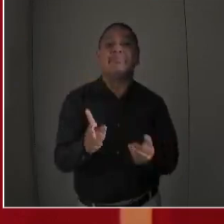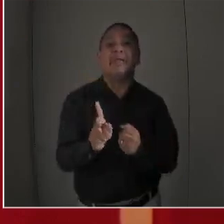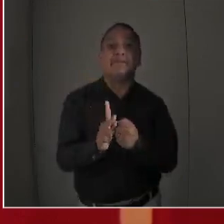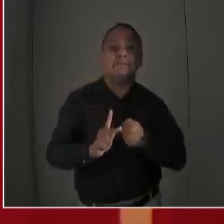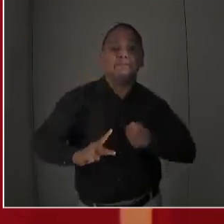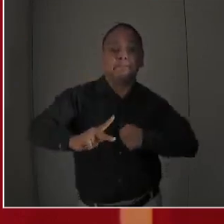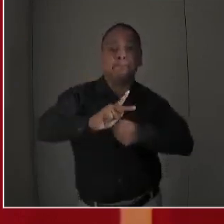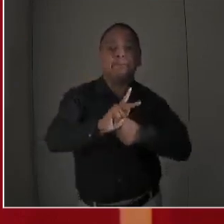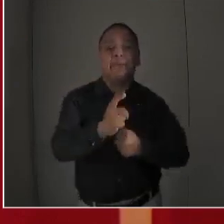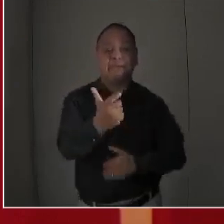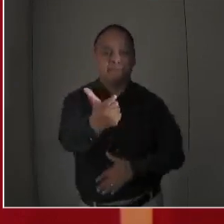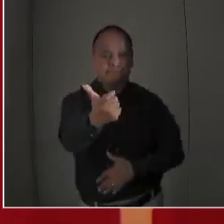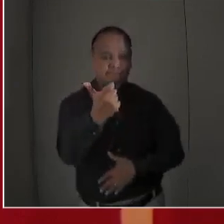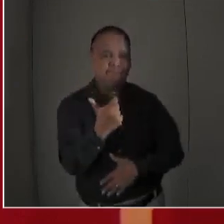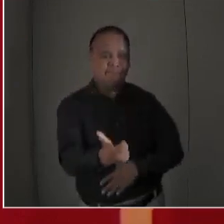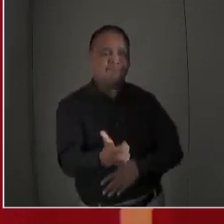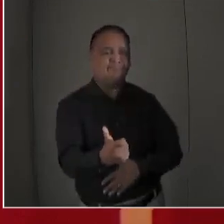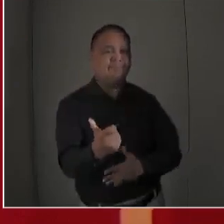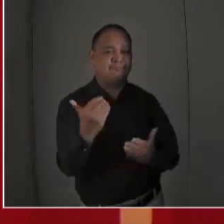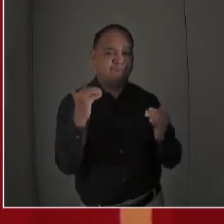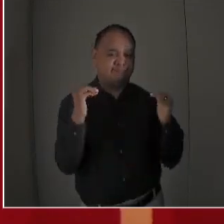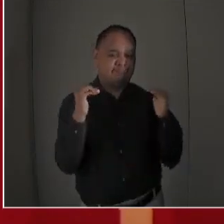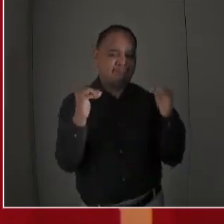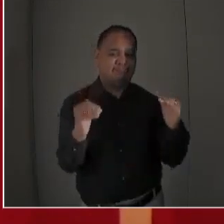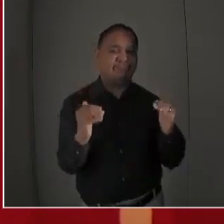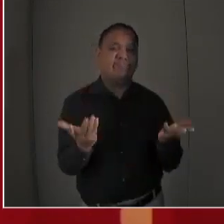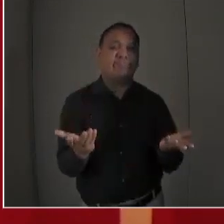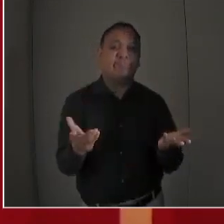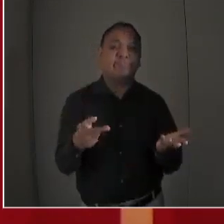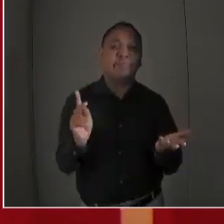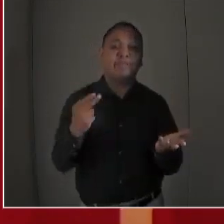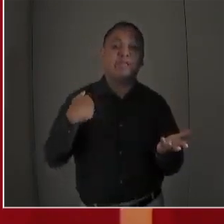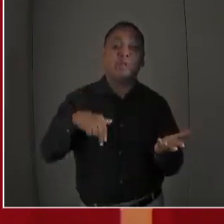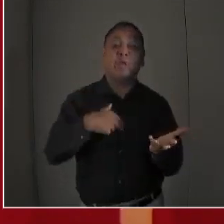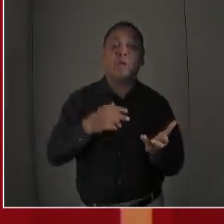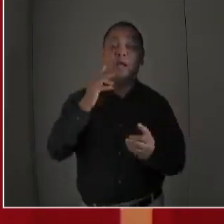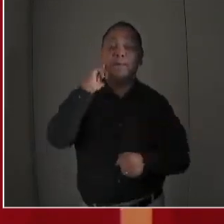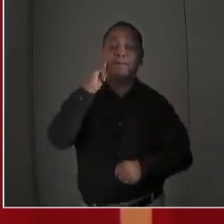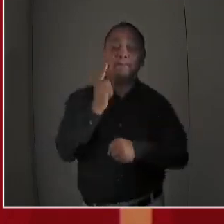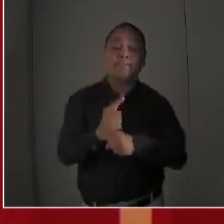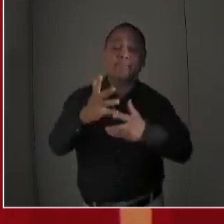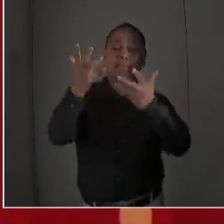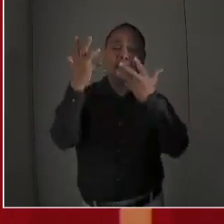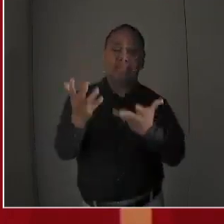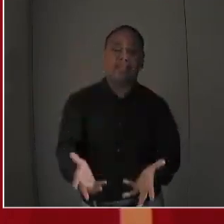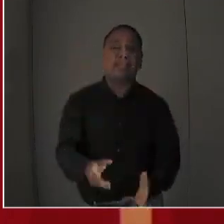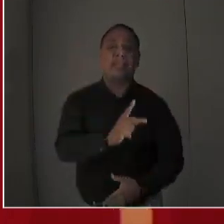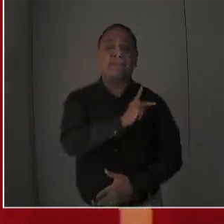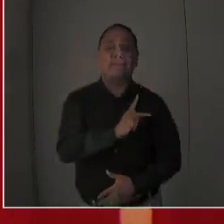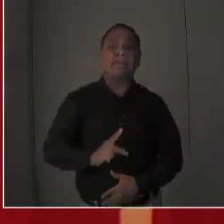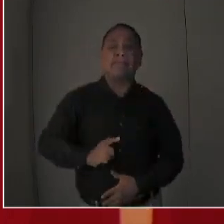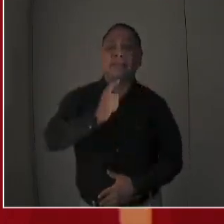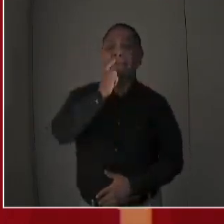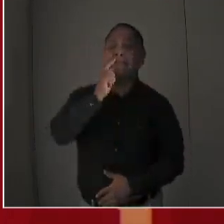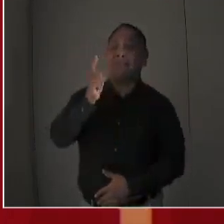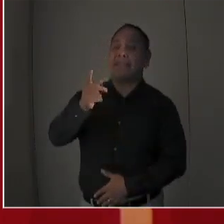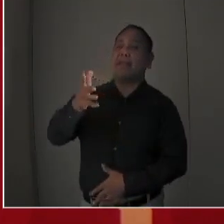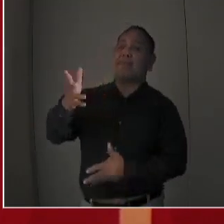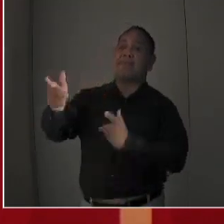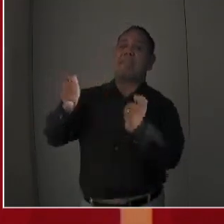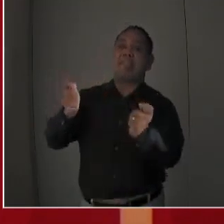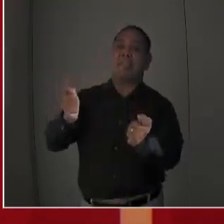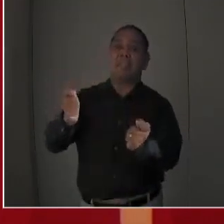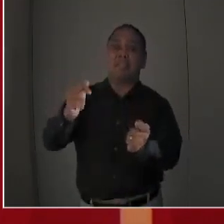de salarios de hambre. Porque cuando llegamos, cuando el presidente llegó al gobierno, nomás